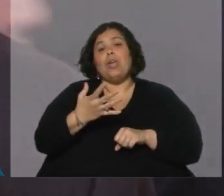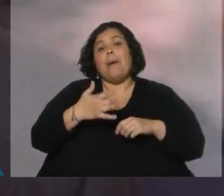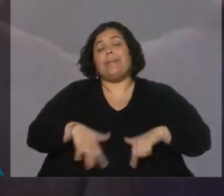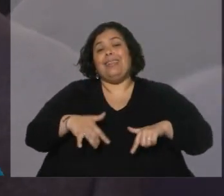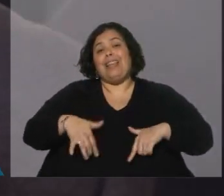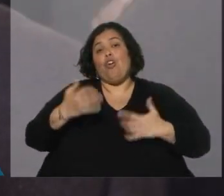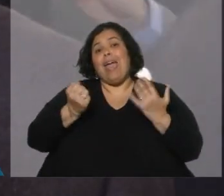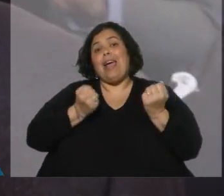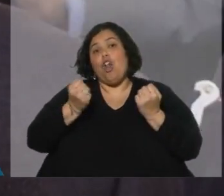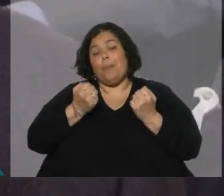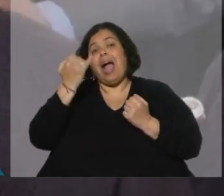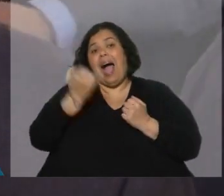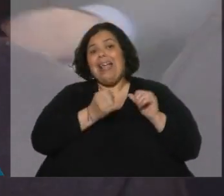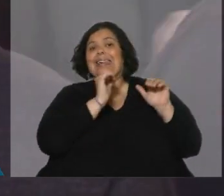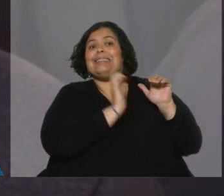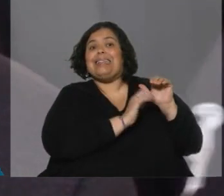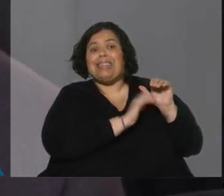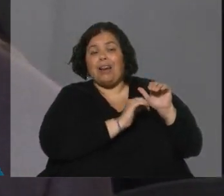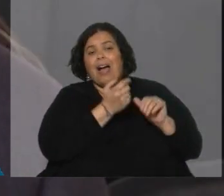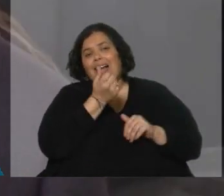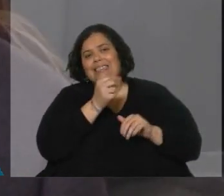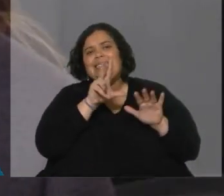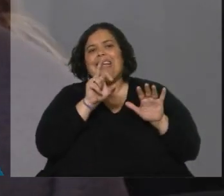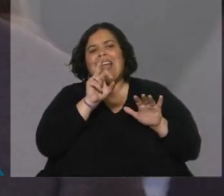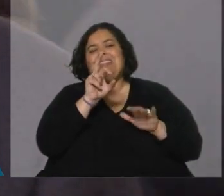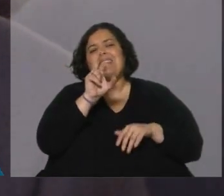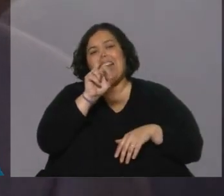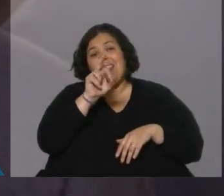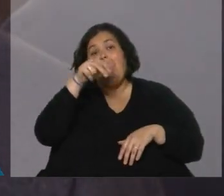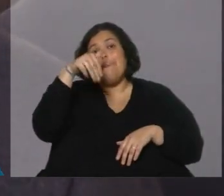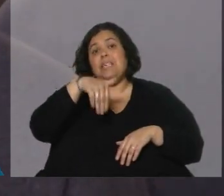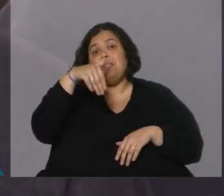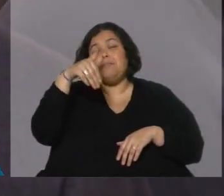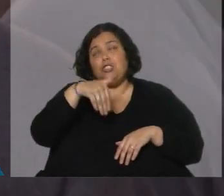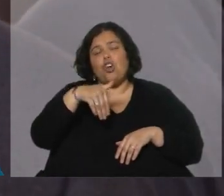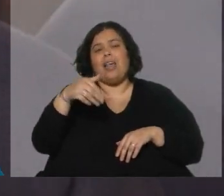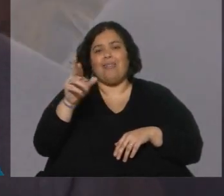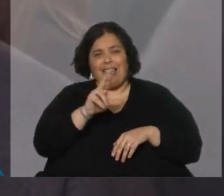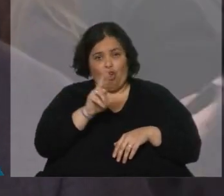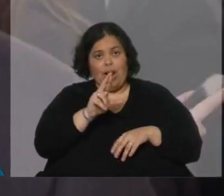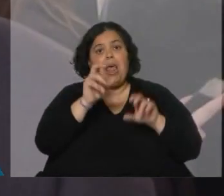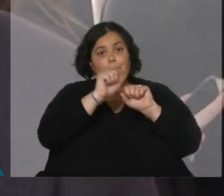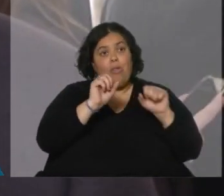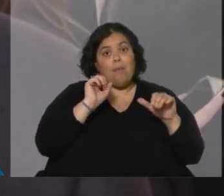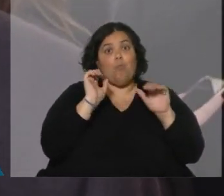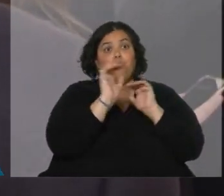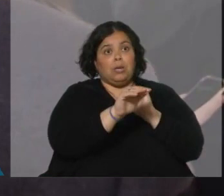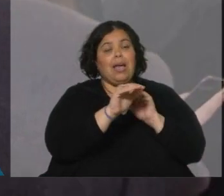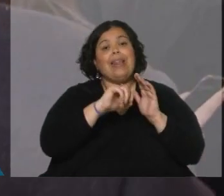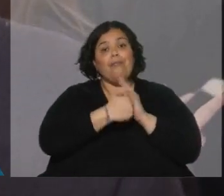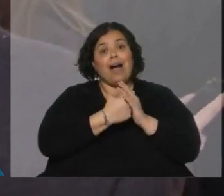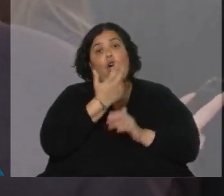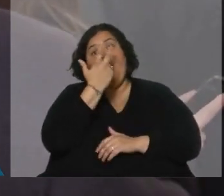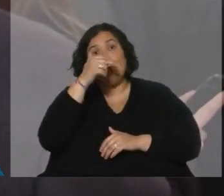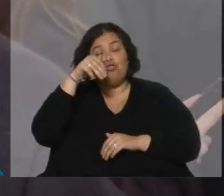tenemos una reserva de casi 30 millones de dólares que nos permite depositar en el banco ocho millones como lo hicimos